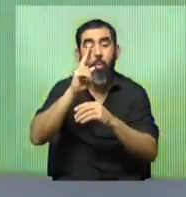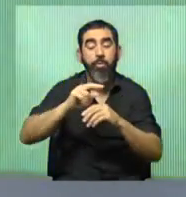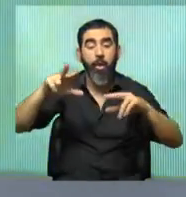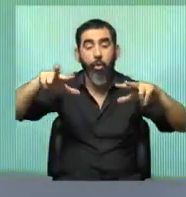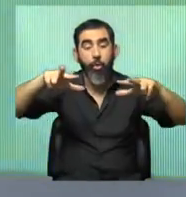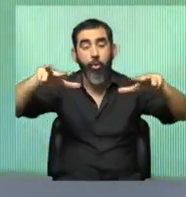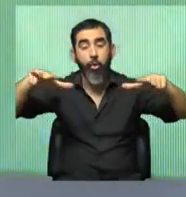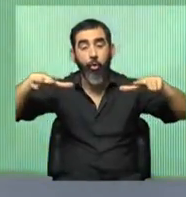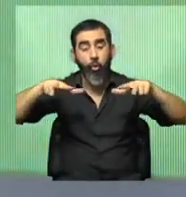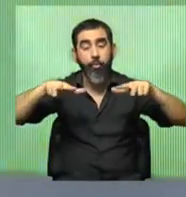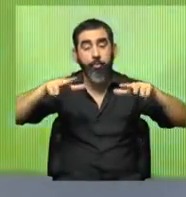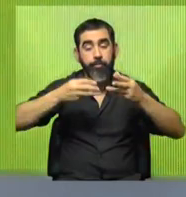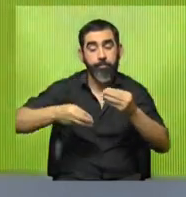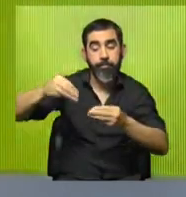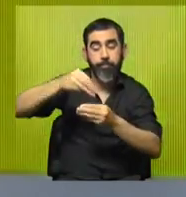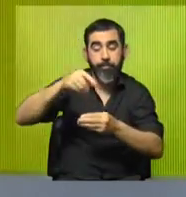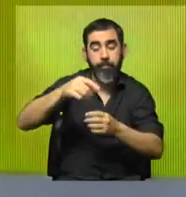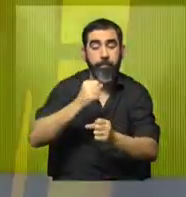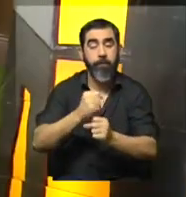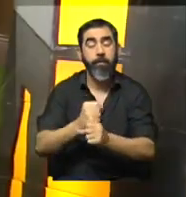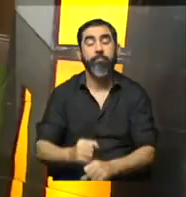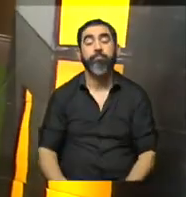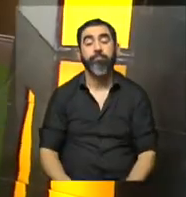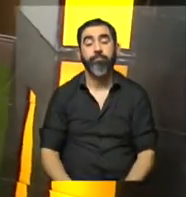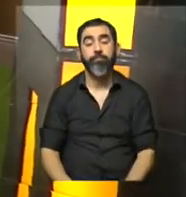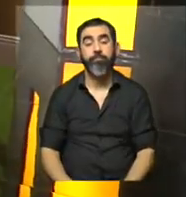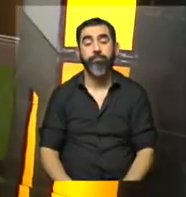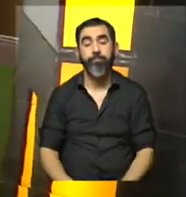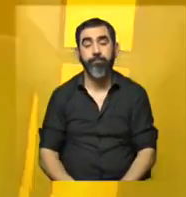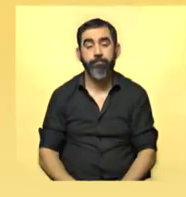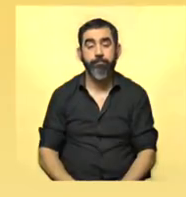drones para complementar este trabajo. Vamos a escucharlo.